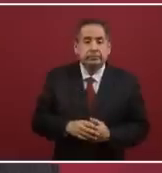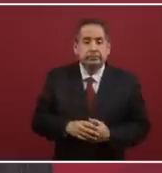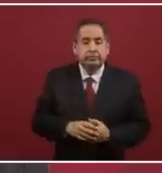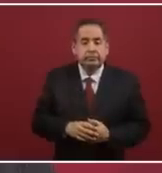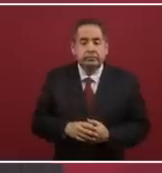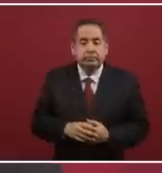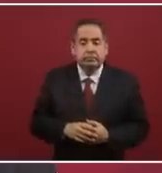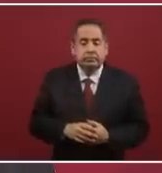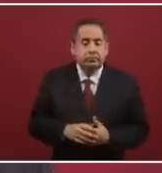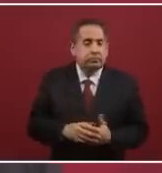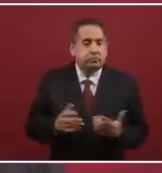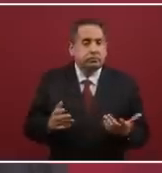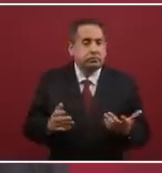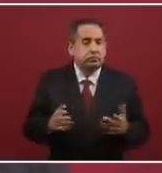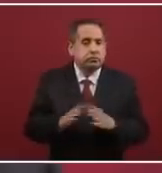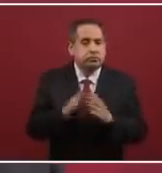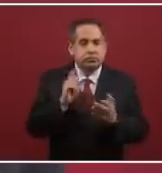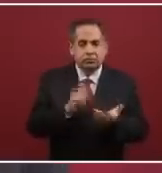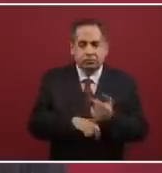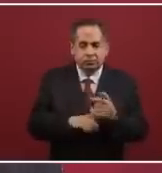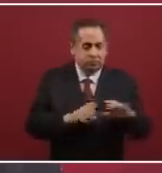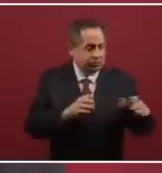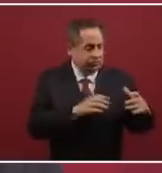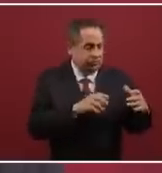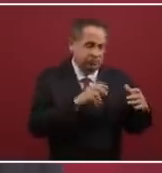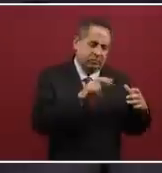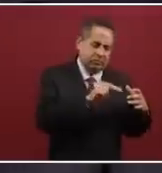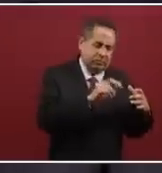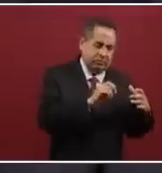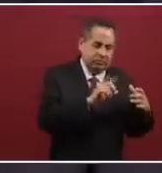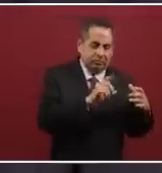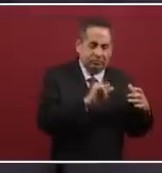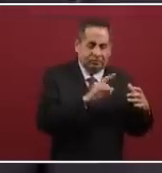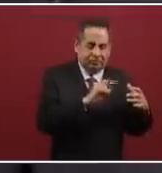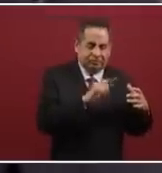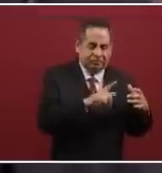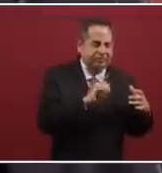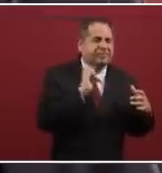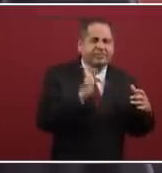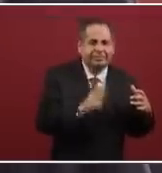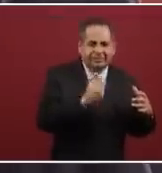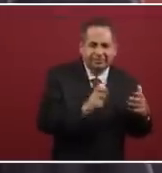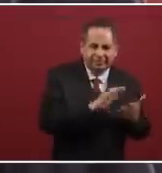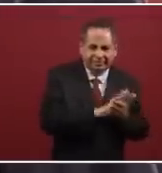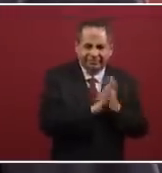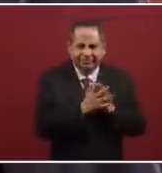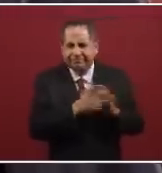¿cómo defines con una palabra el neoliberalismo?